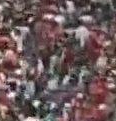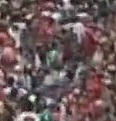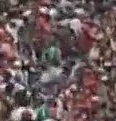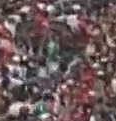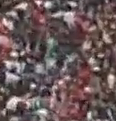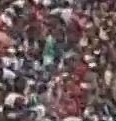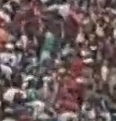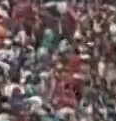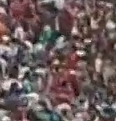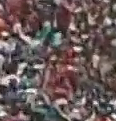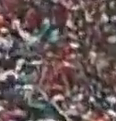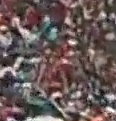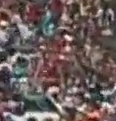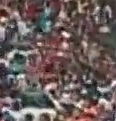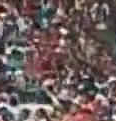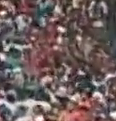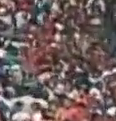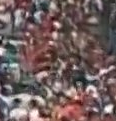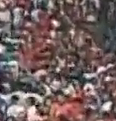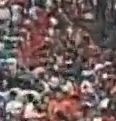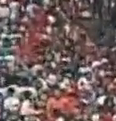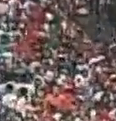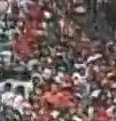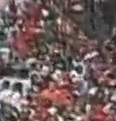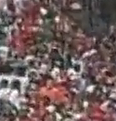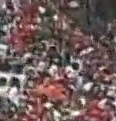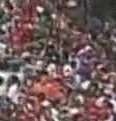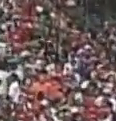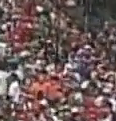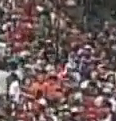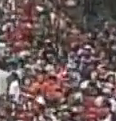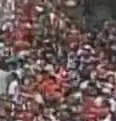esa bruja felipe